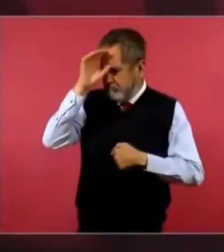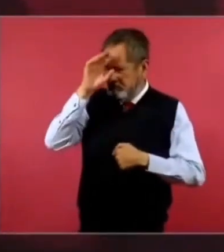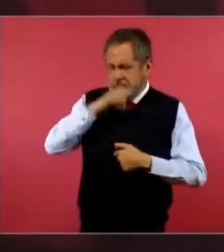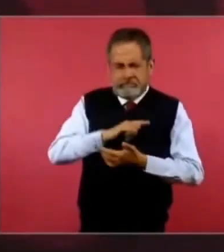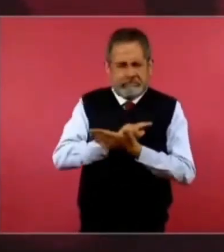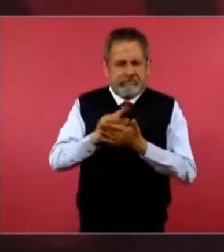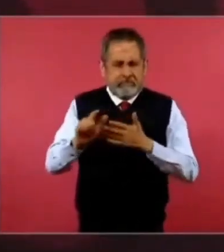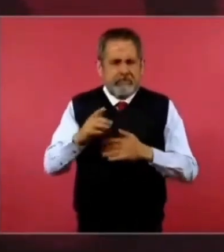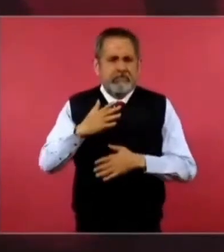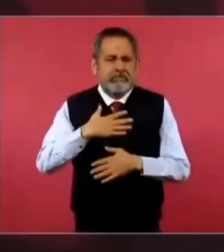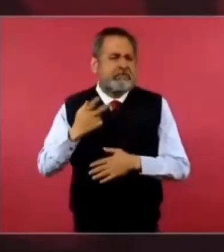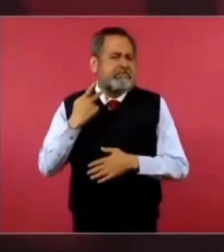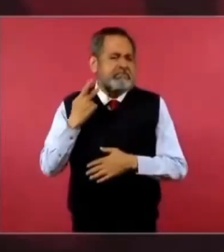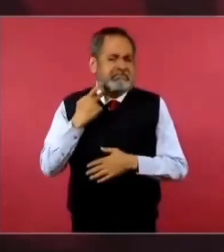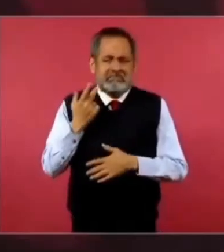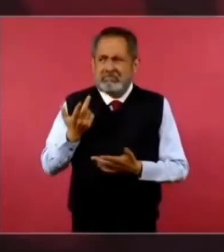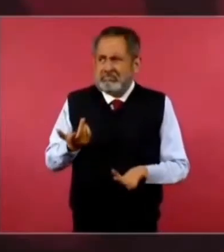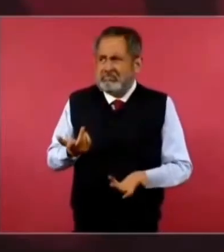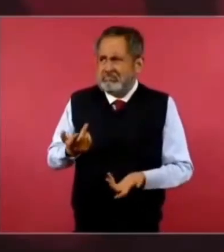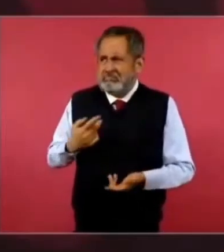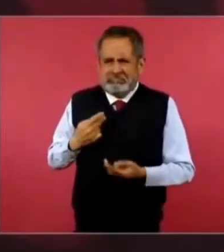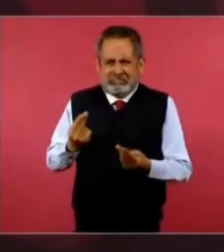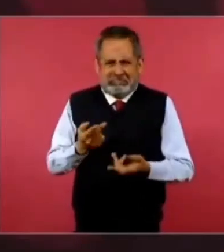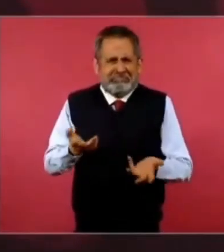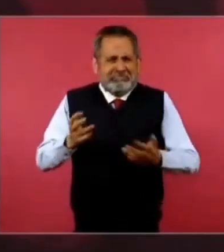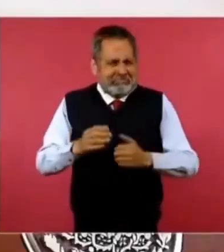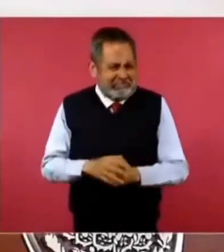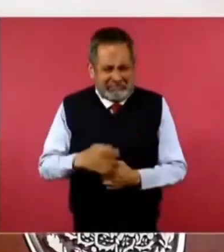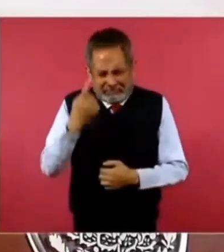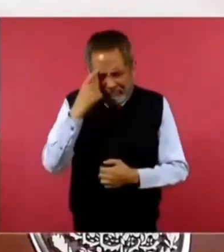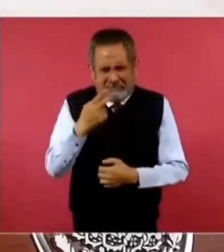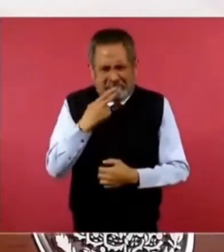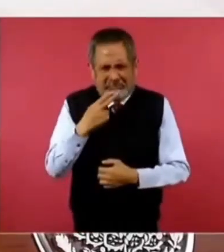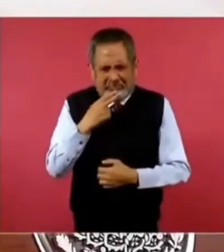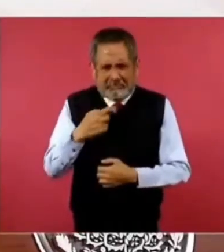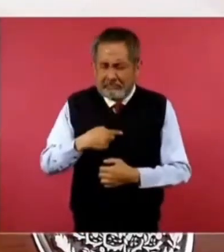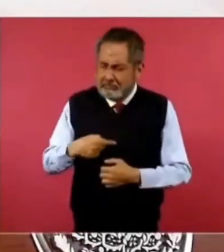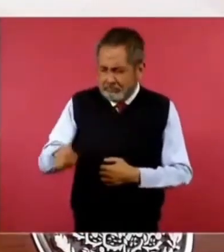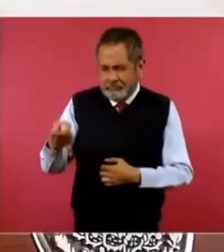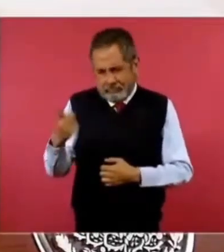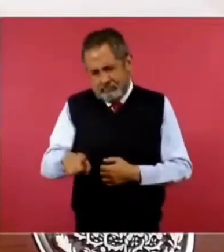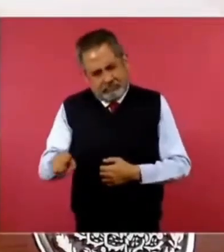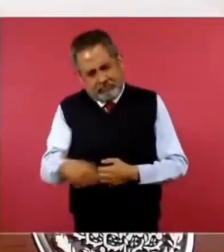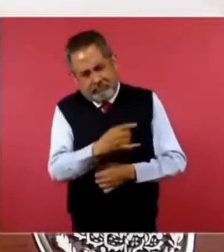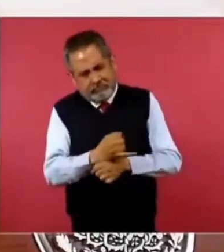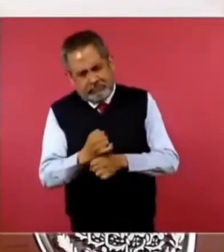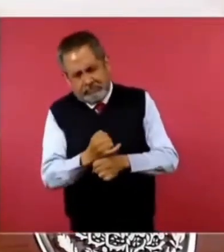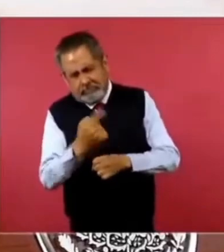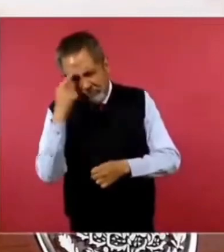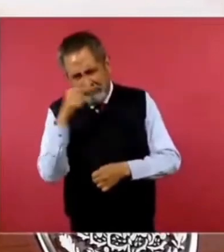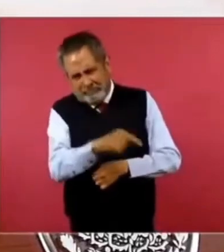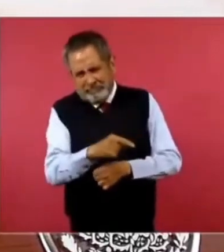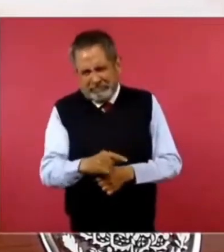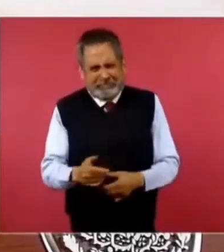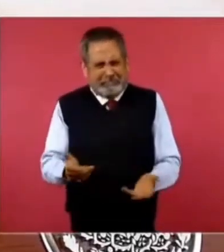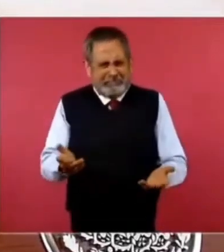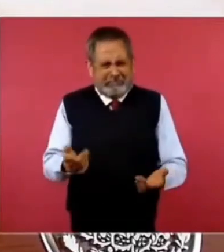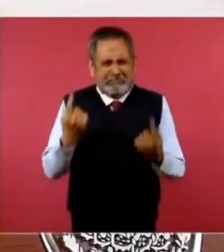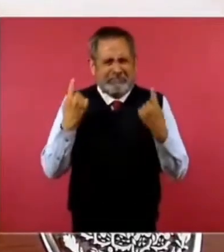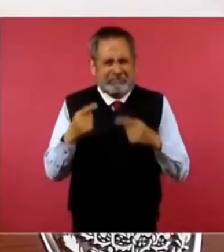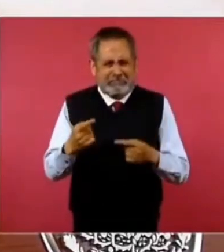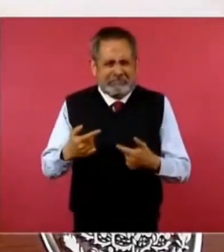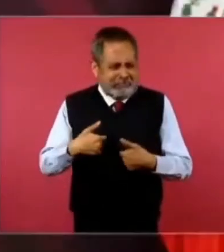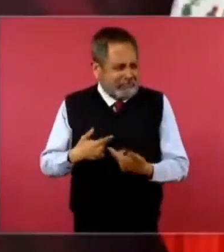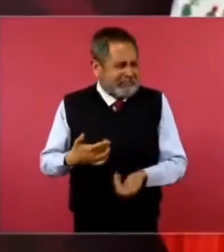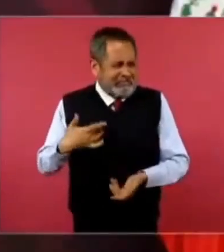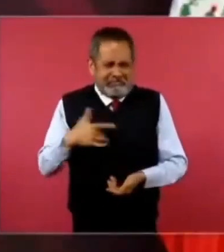también políticamente. ¿Qué voy yo a andar ordenando que se investigue a lo de